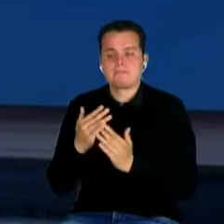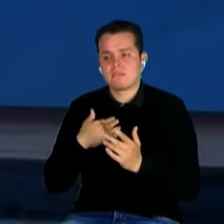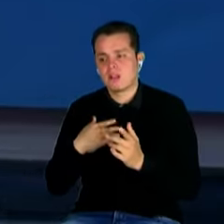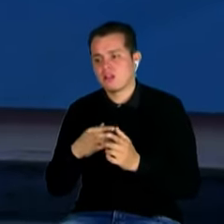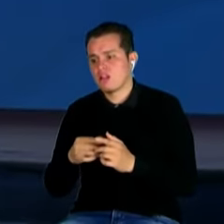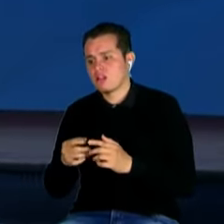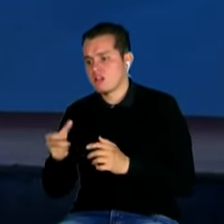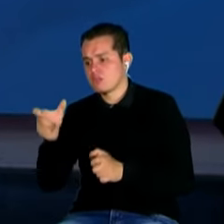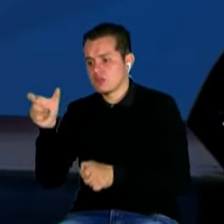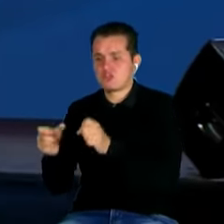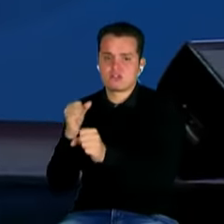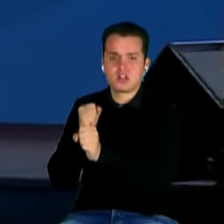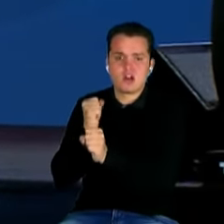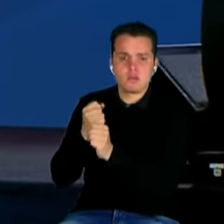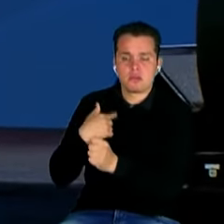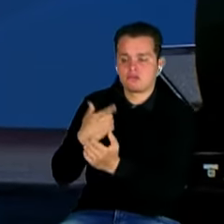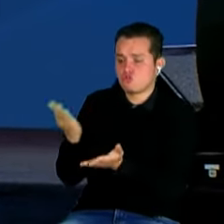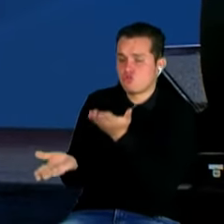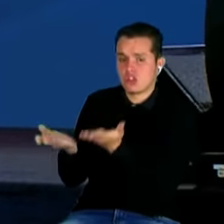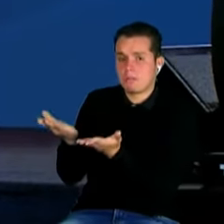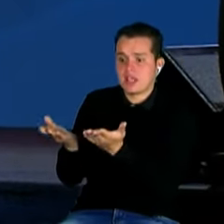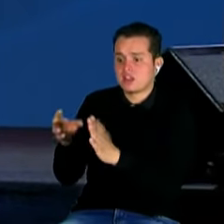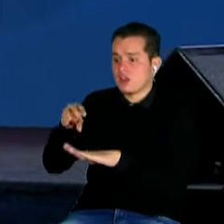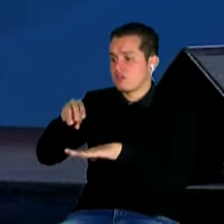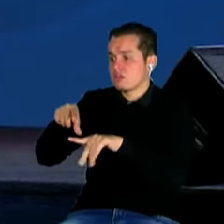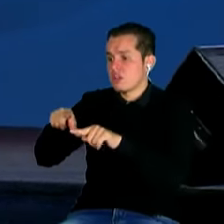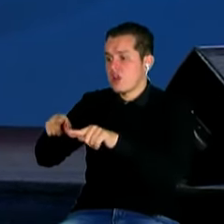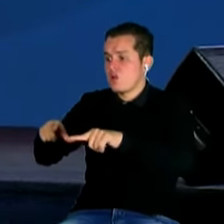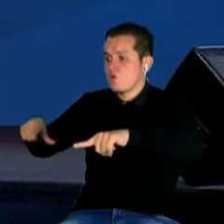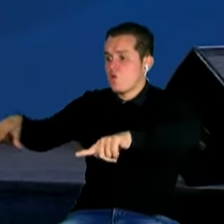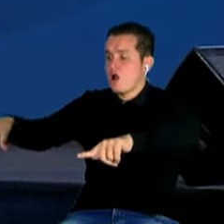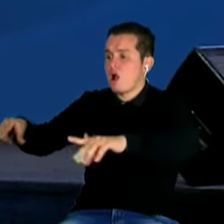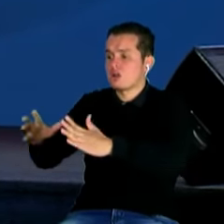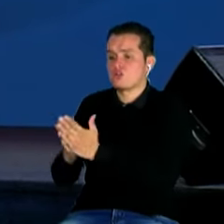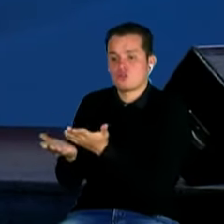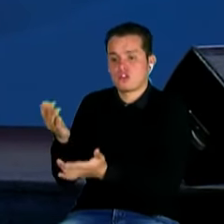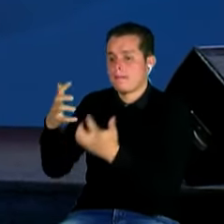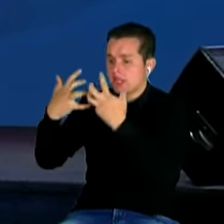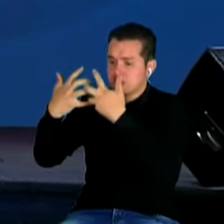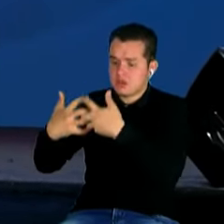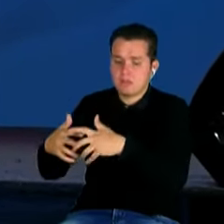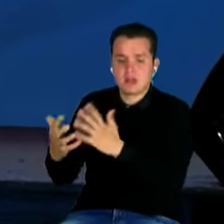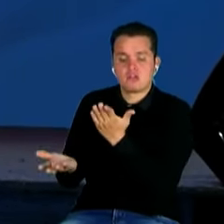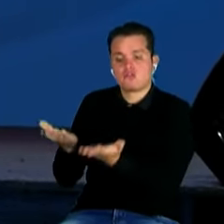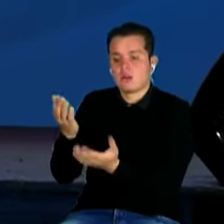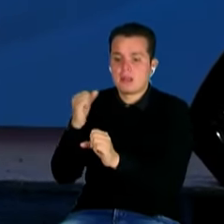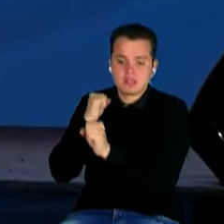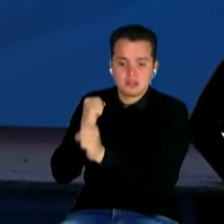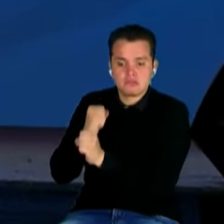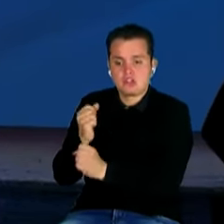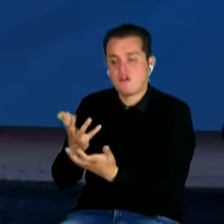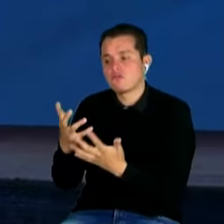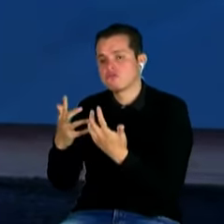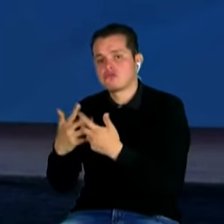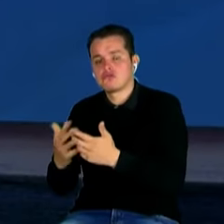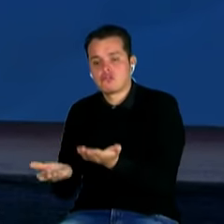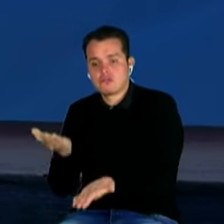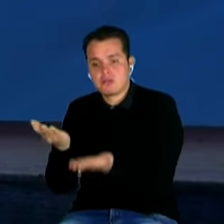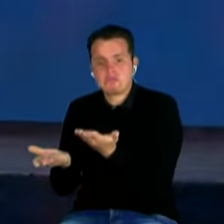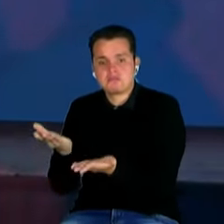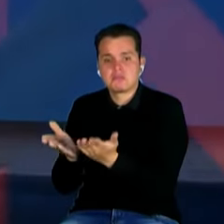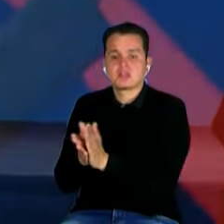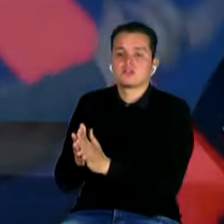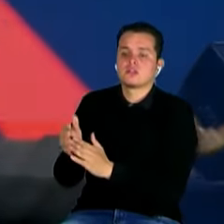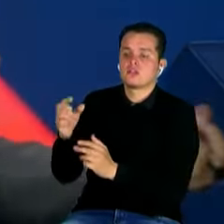siervos, no dependen del terreno, no dependen de una empresa, no dependen de un trabajo, no dependen de un jefe,